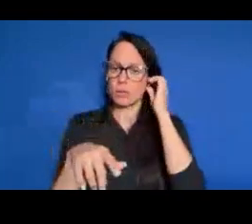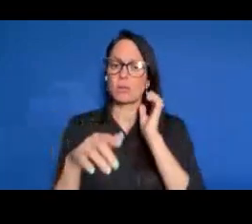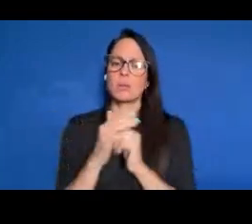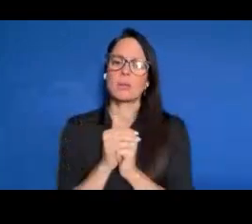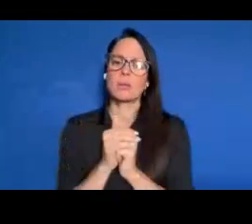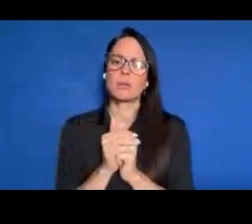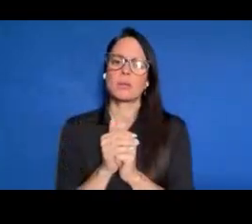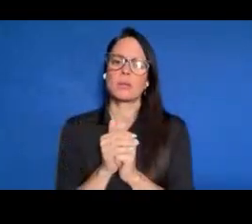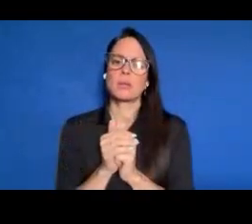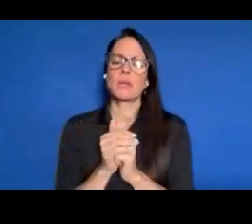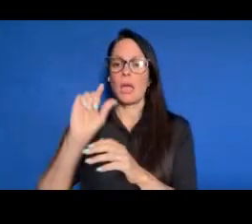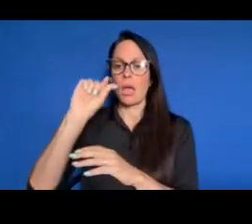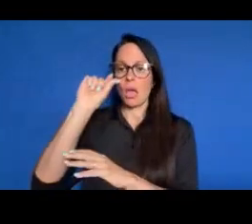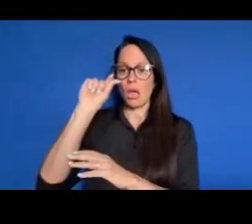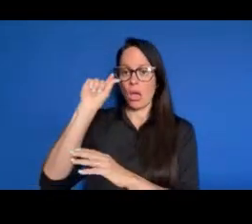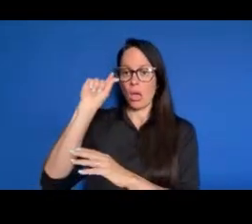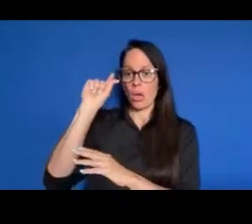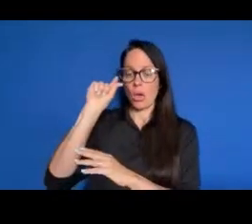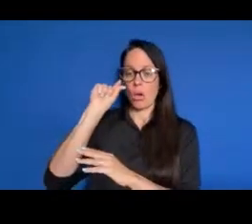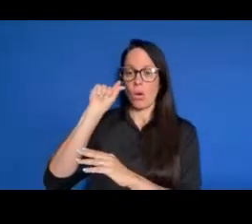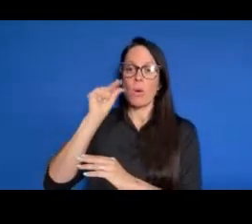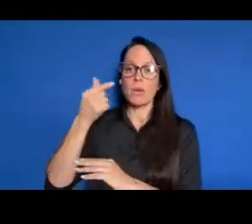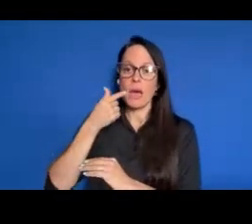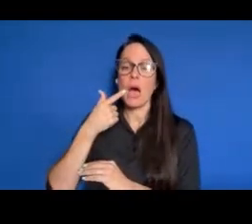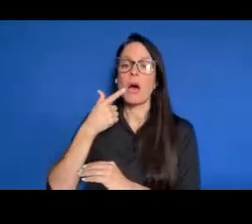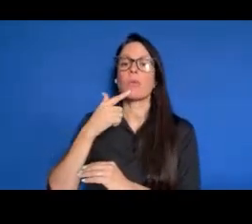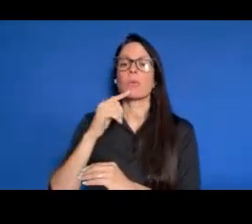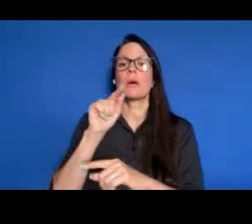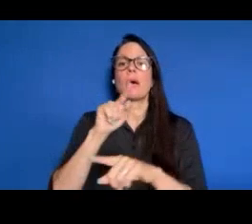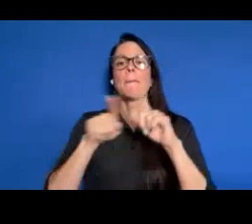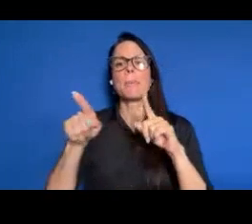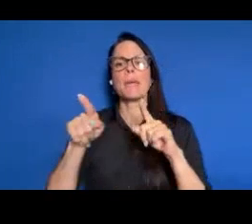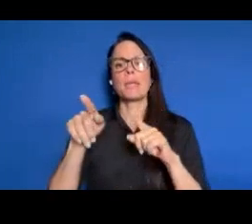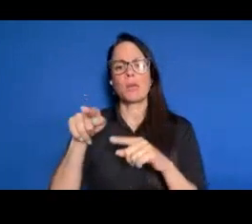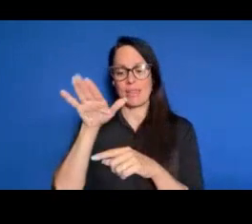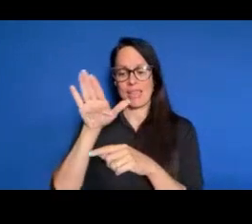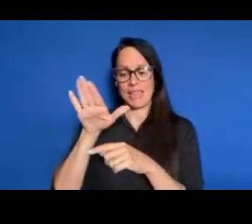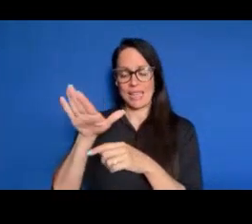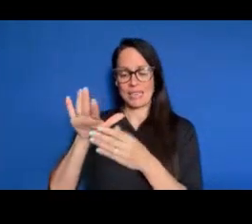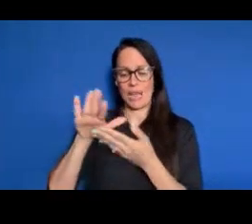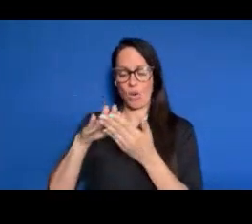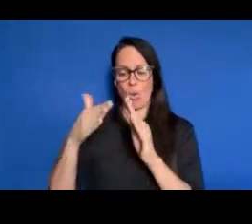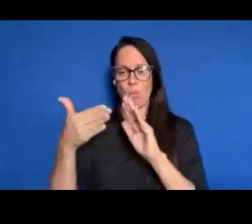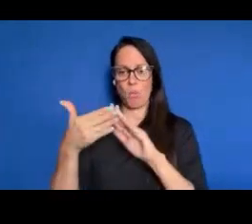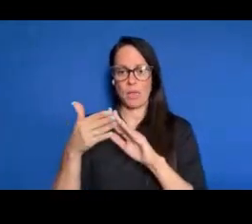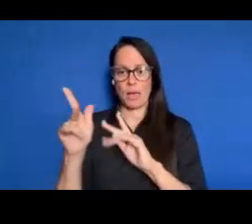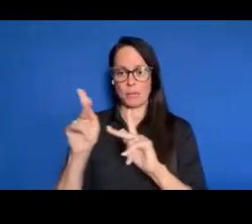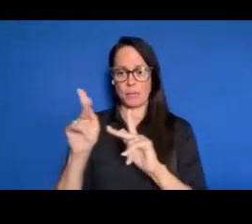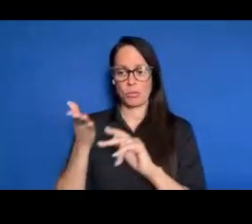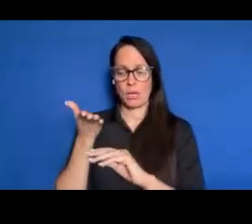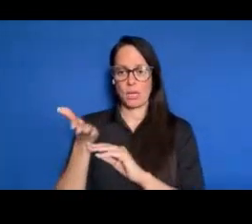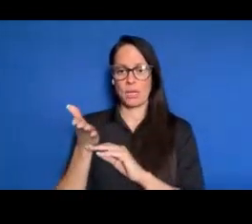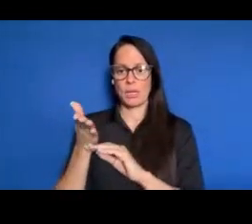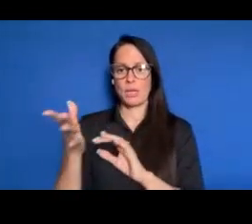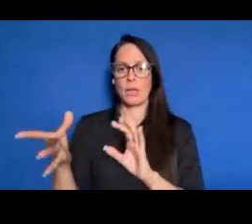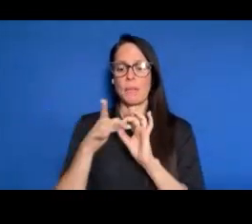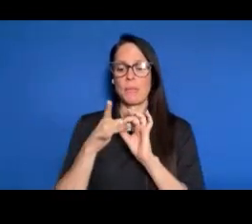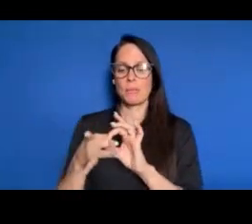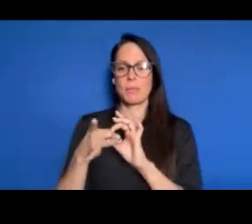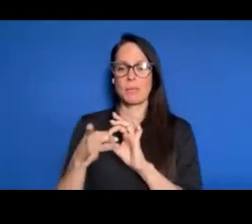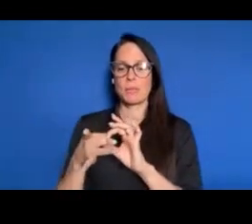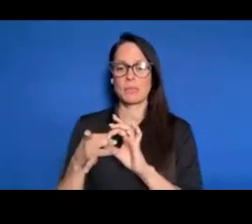Guaynabo, pero yo fui regional de San Juan 3 años y medio y esa comunidad pues pertenece, yo fui regional